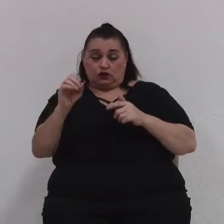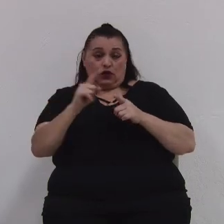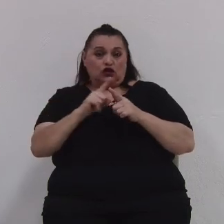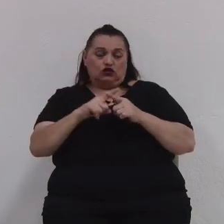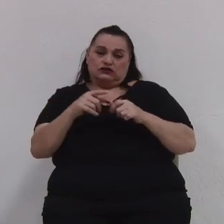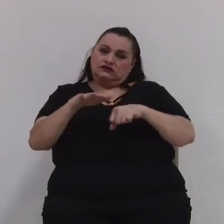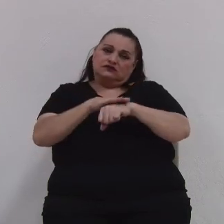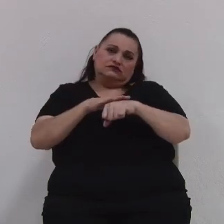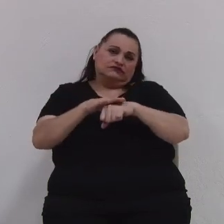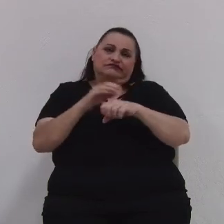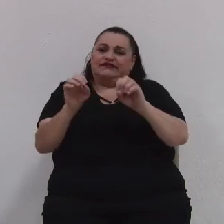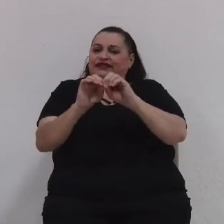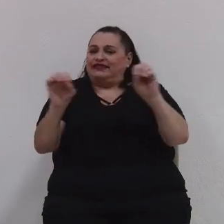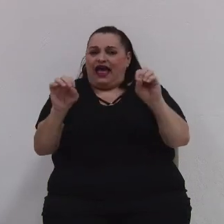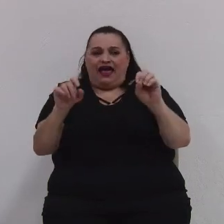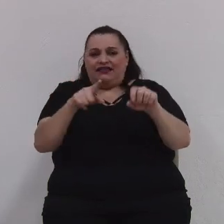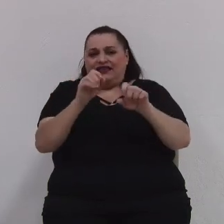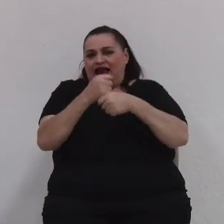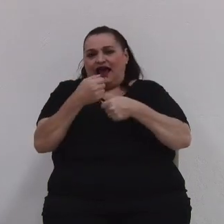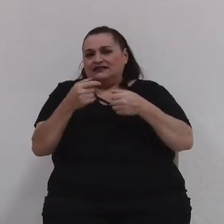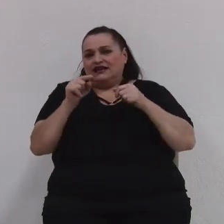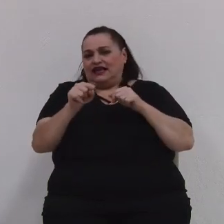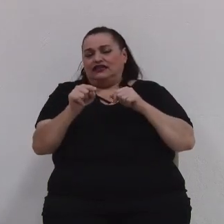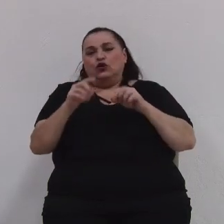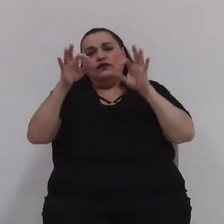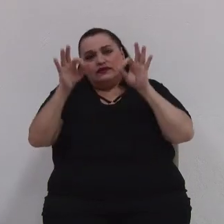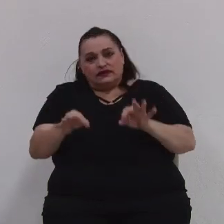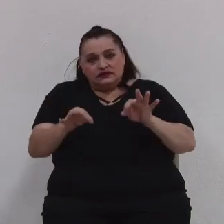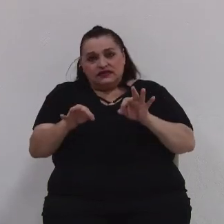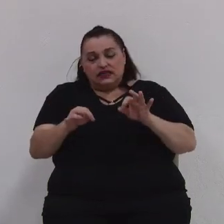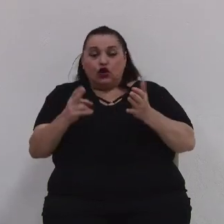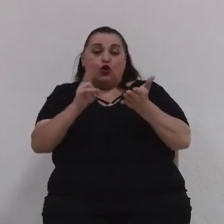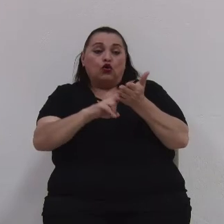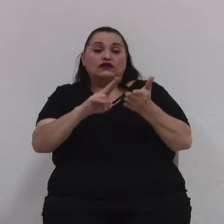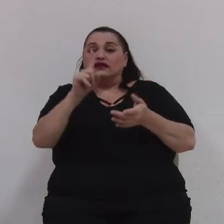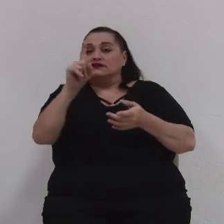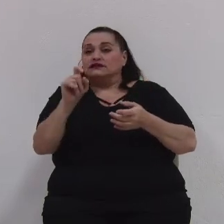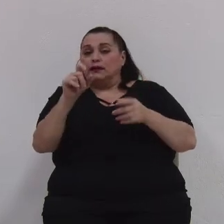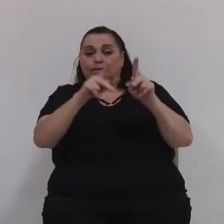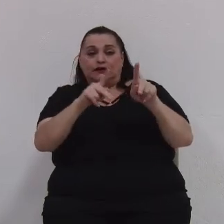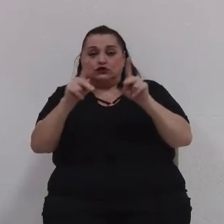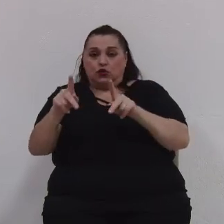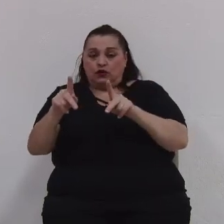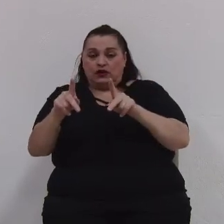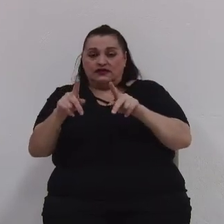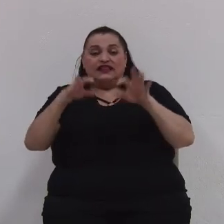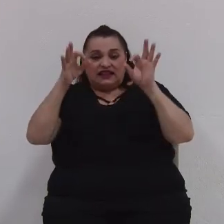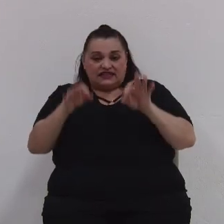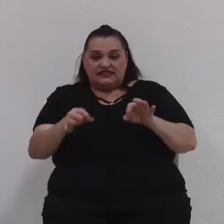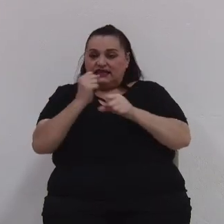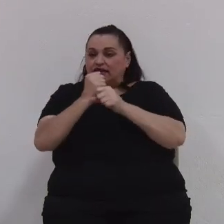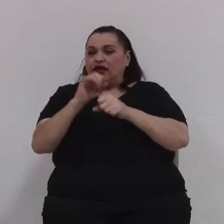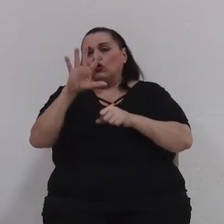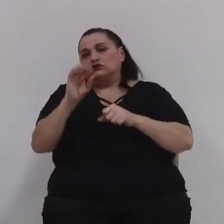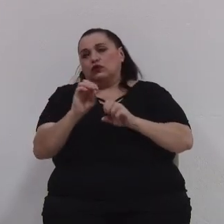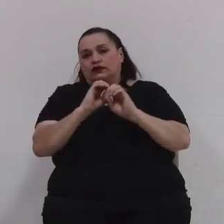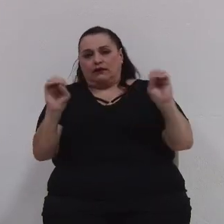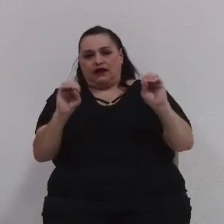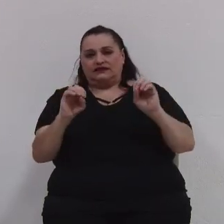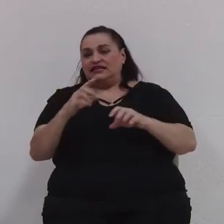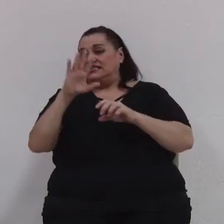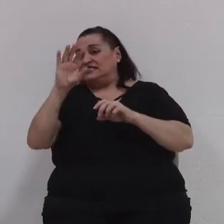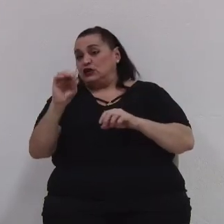por favor, nadie hace semejante cosa. O contrata 100 personas y decide trabajar con 50 y deja a